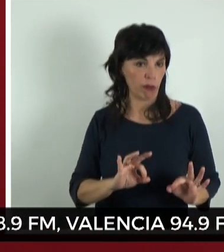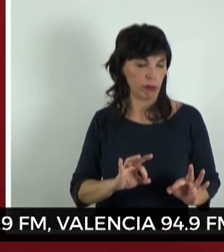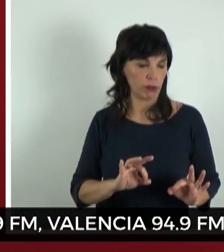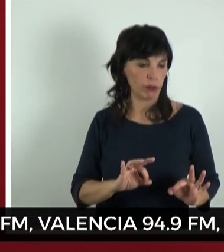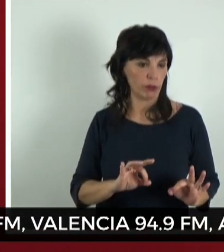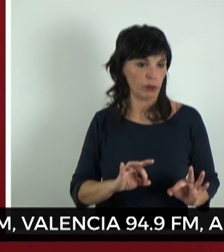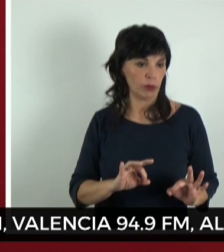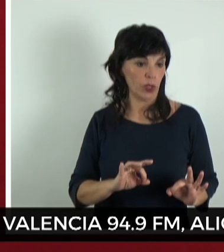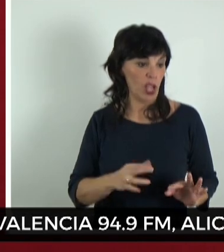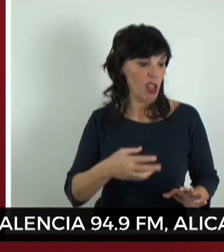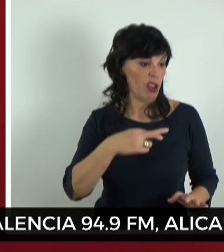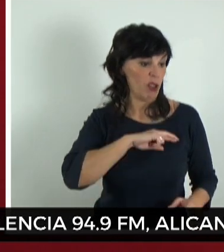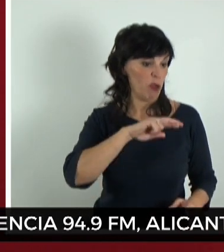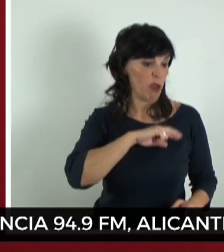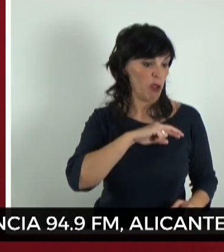nos puede salvar.